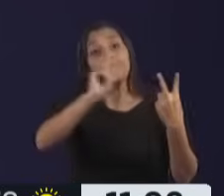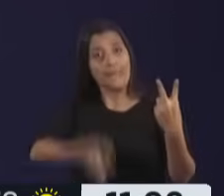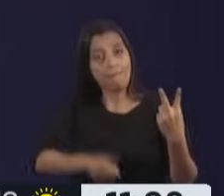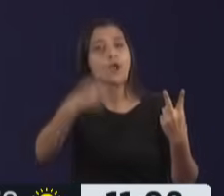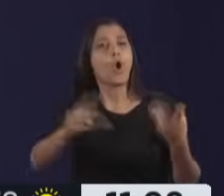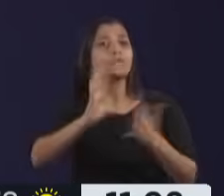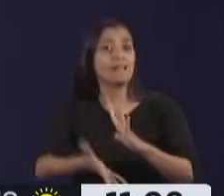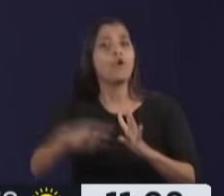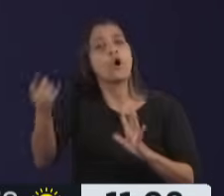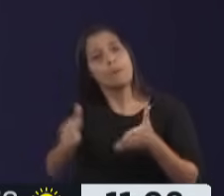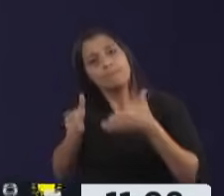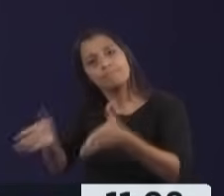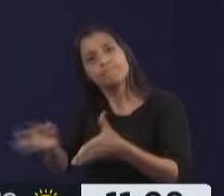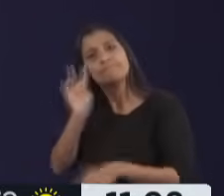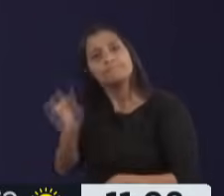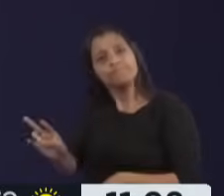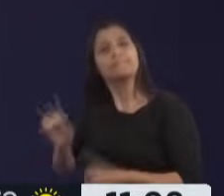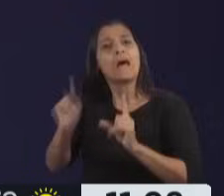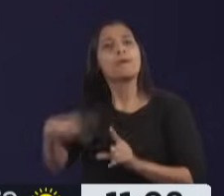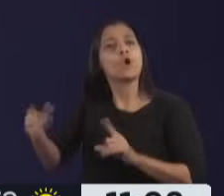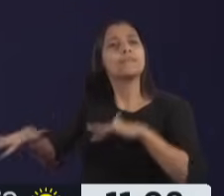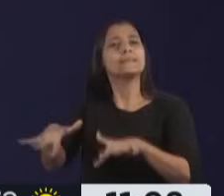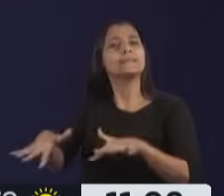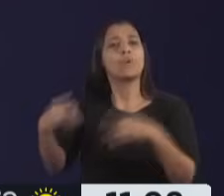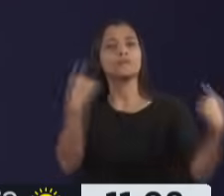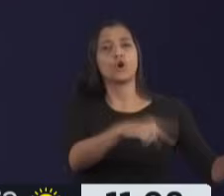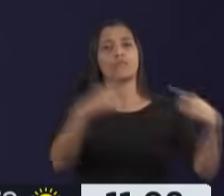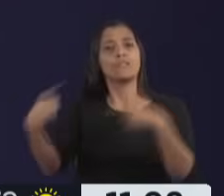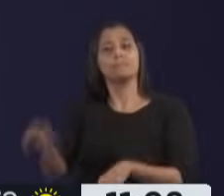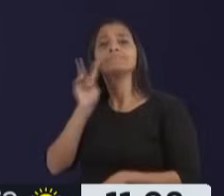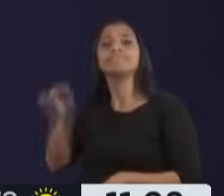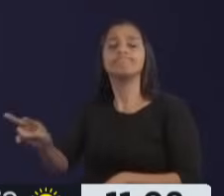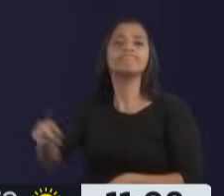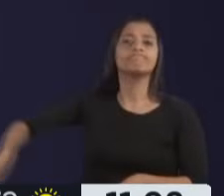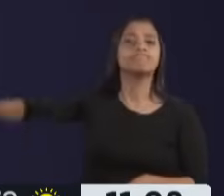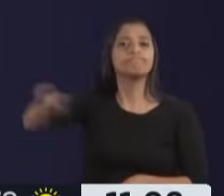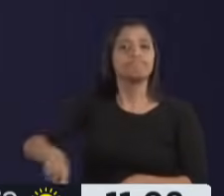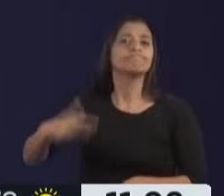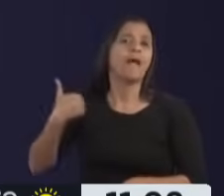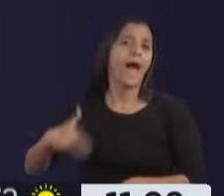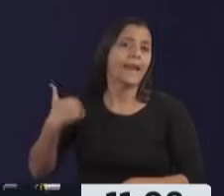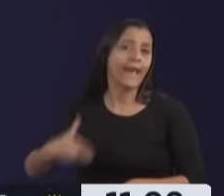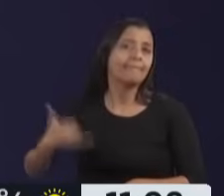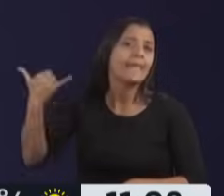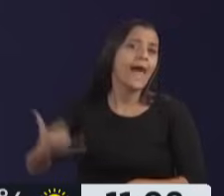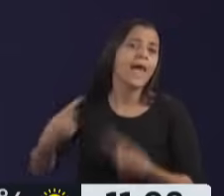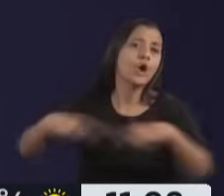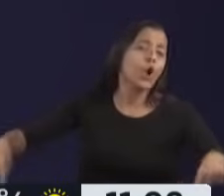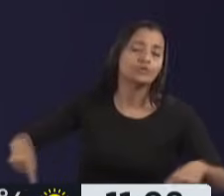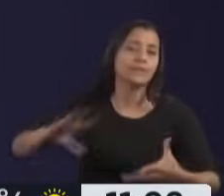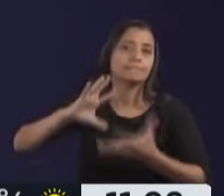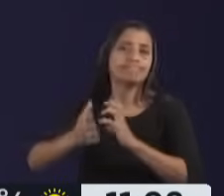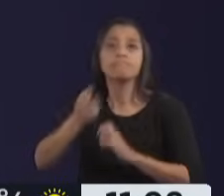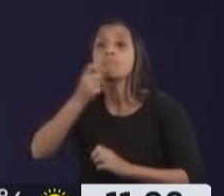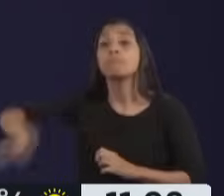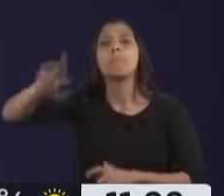contraposición, por supuesto, también vimos, por desgracia, los espasmos de la Argentina de la servidumbre, patotas